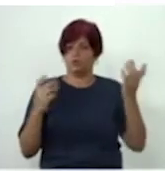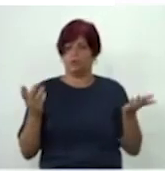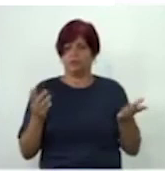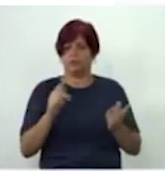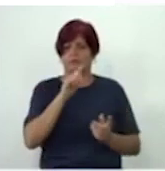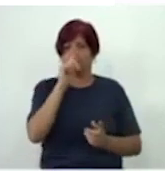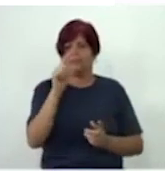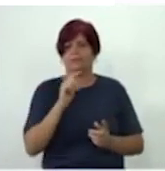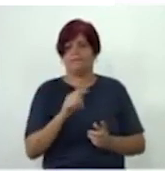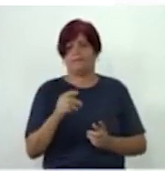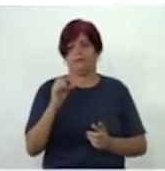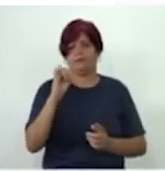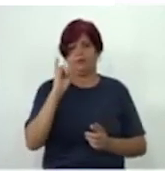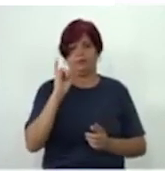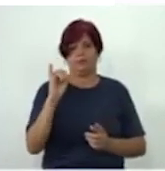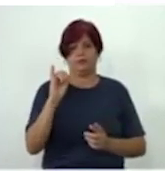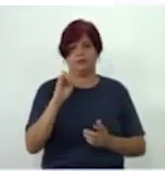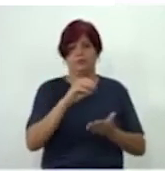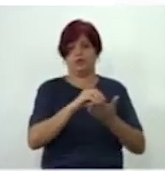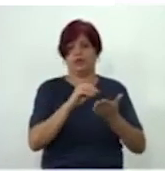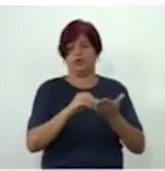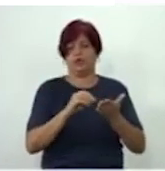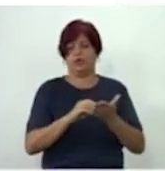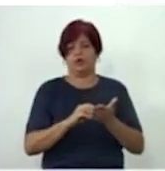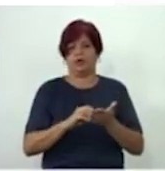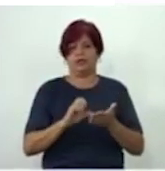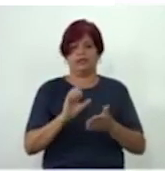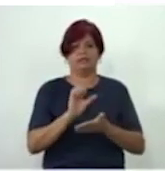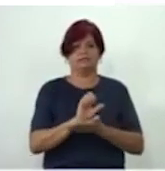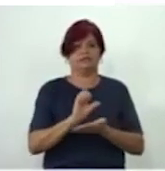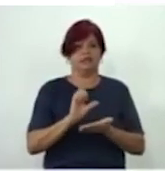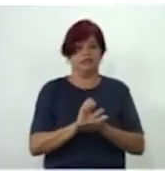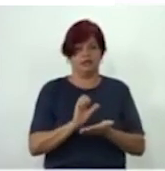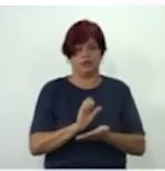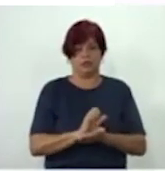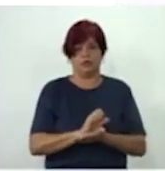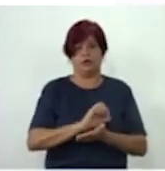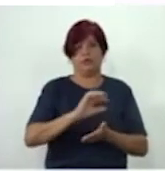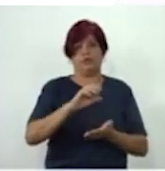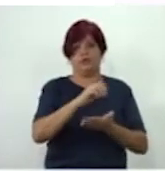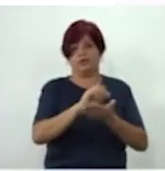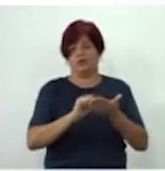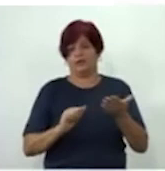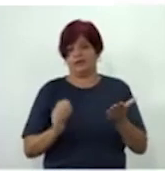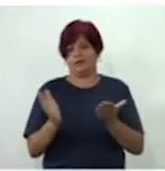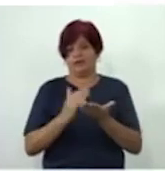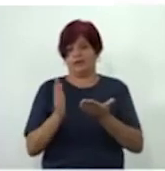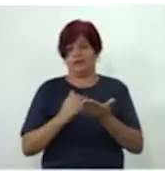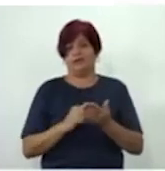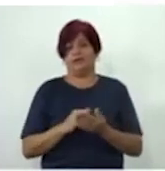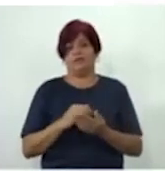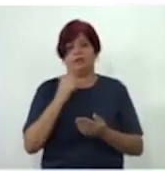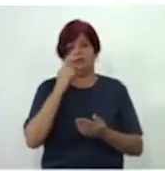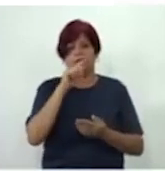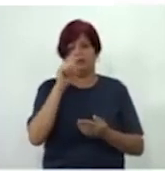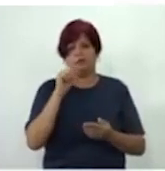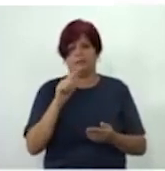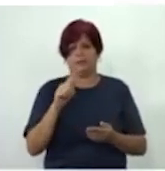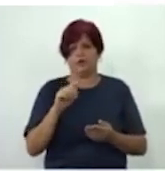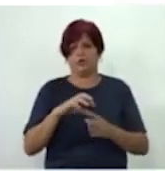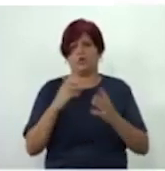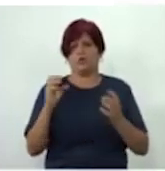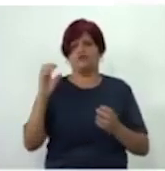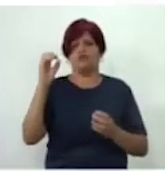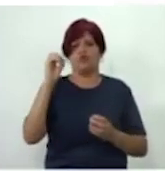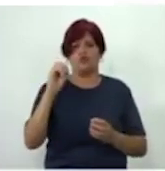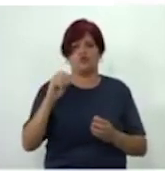pregunta número 6, localiza el Ecuador en el planiferio de tu atlas. Y la pregunta es la siguiente: ¿qué océanos son atravesados por